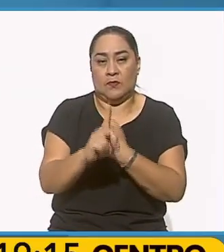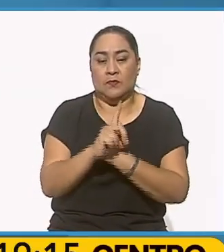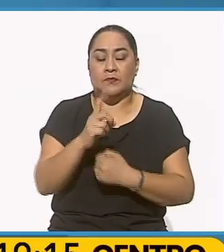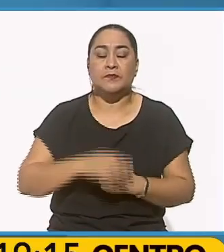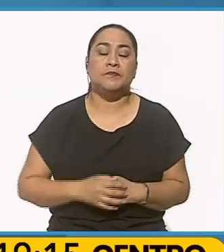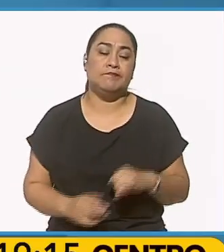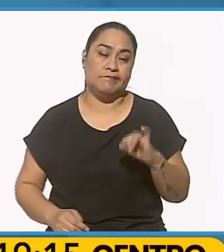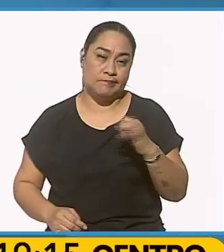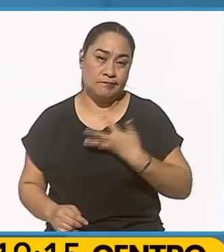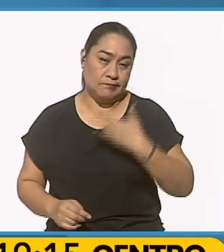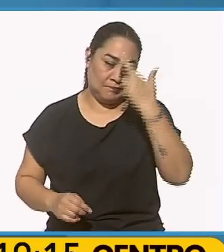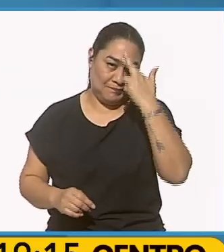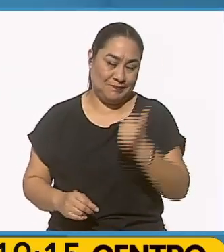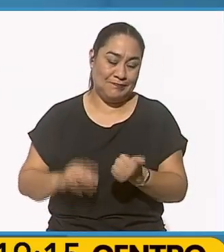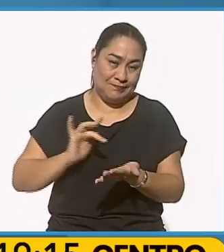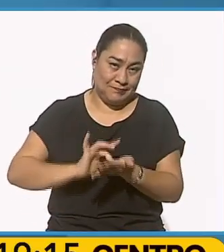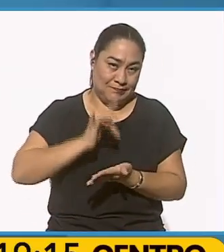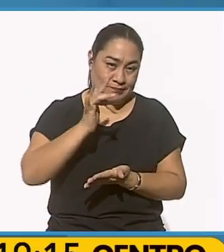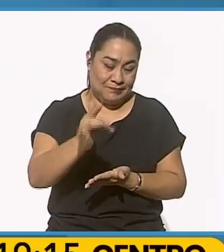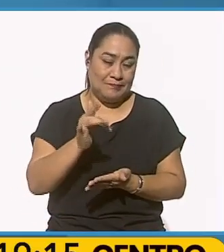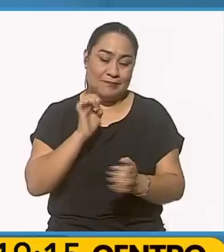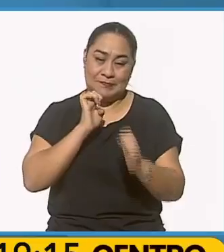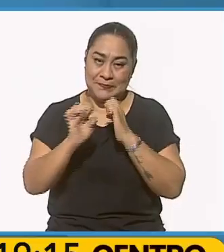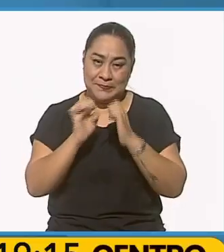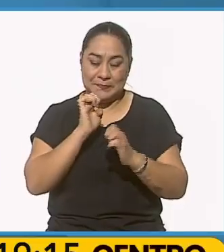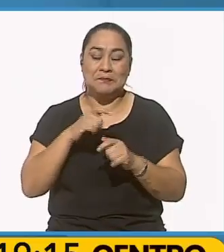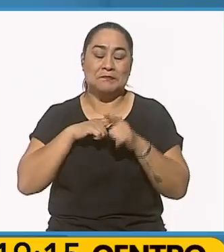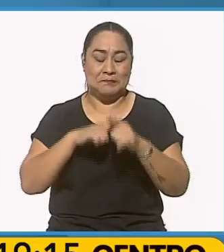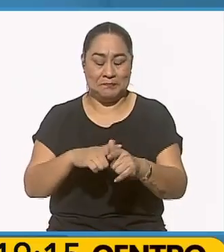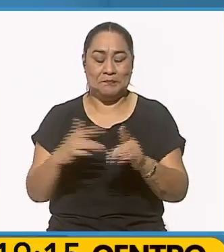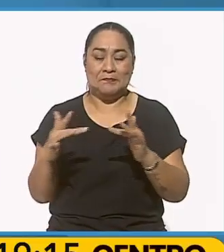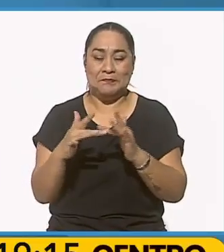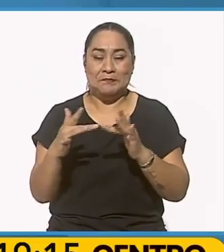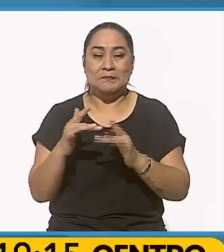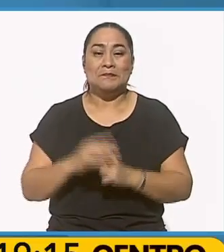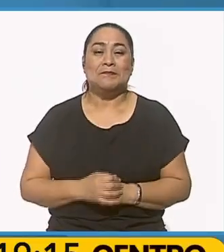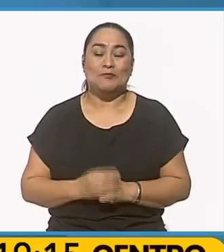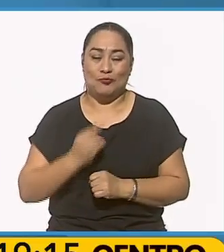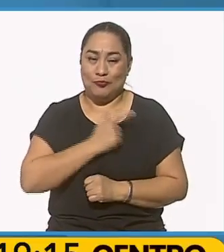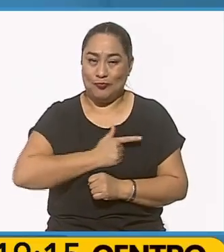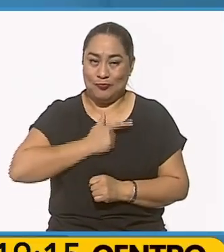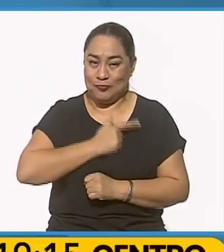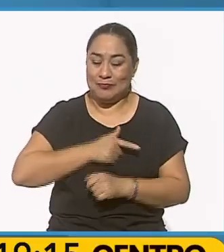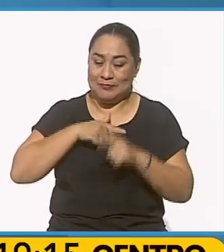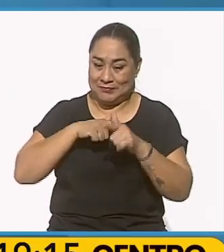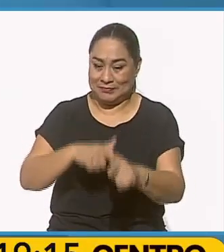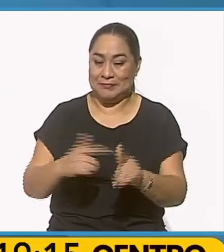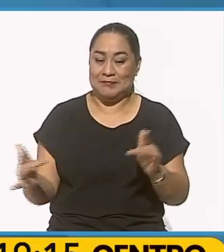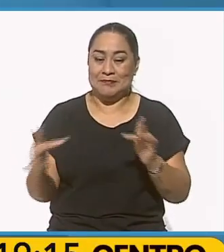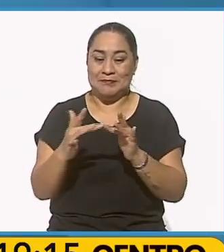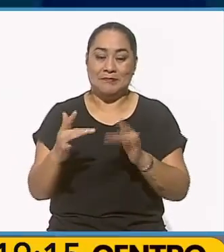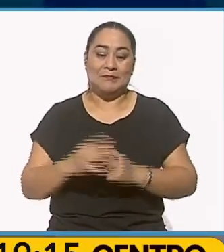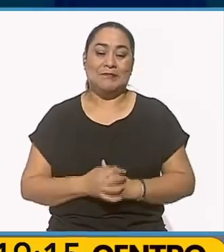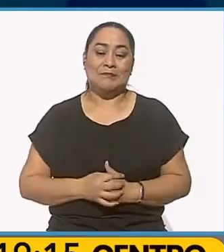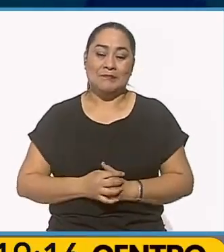duda, Lautaro Rivara, te agradezco mucho la comunicación, estamos en contacto. Ha sido un placer y seguimos en contacto. Gracias.